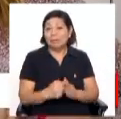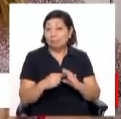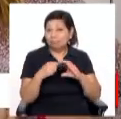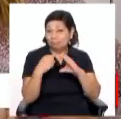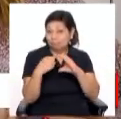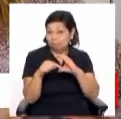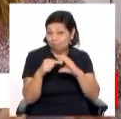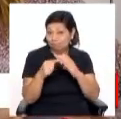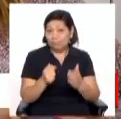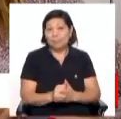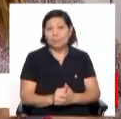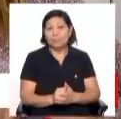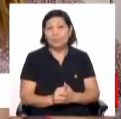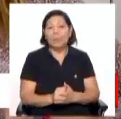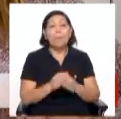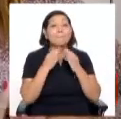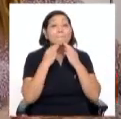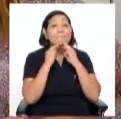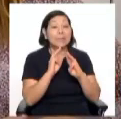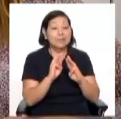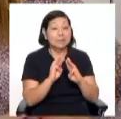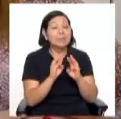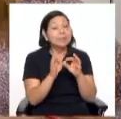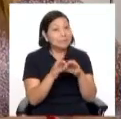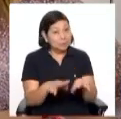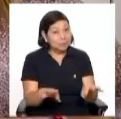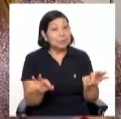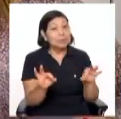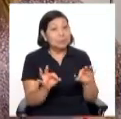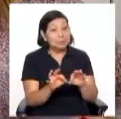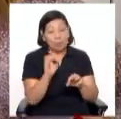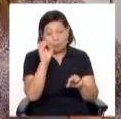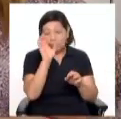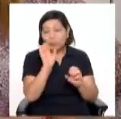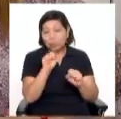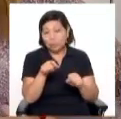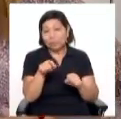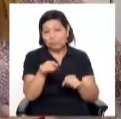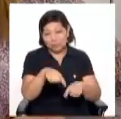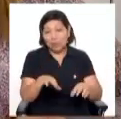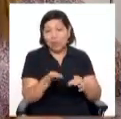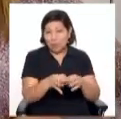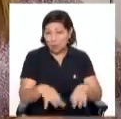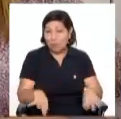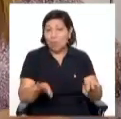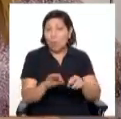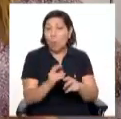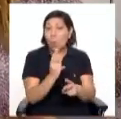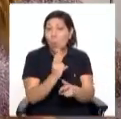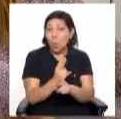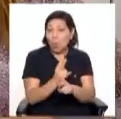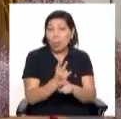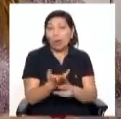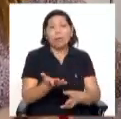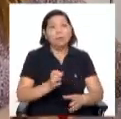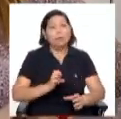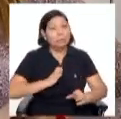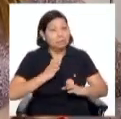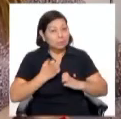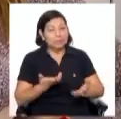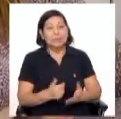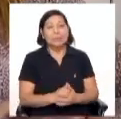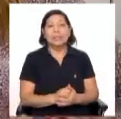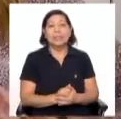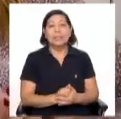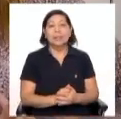enviamos el mensaje de que ellos son importantes, que su opinión importa, fortalecemos su seguridad, su autoestima,